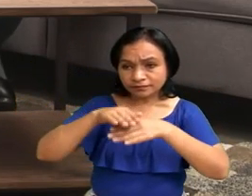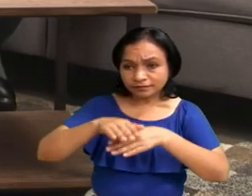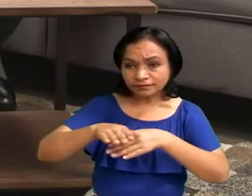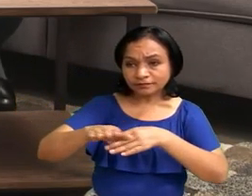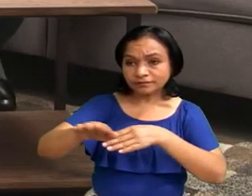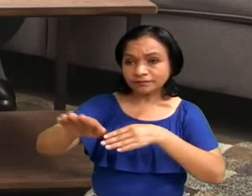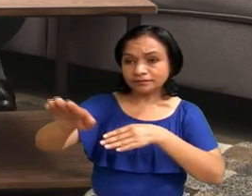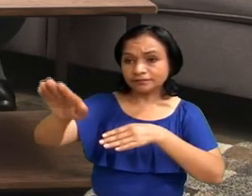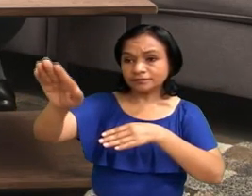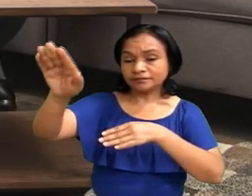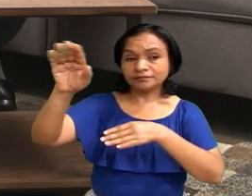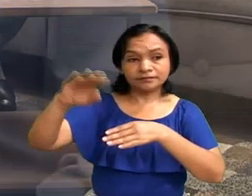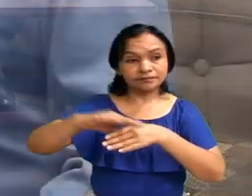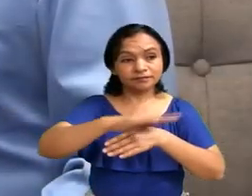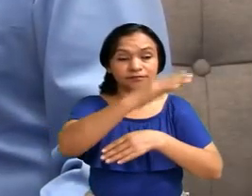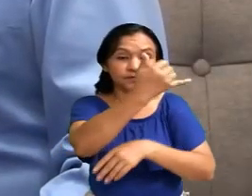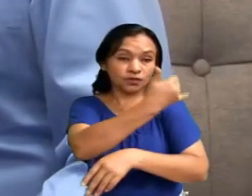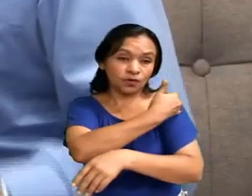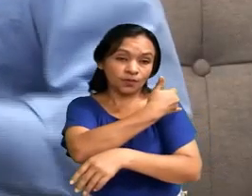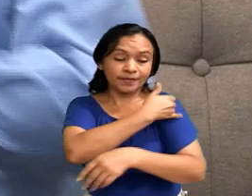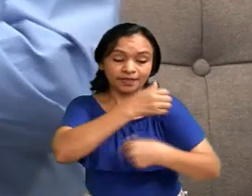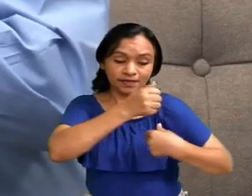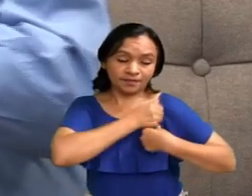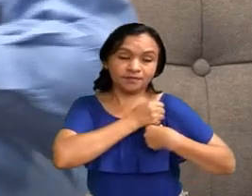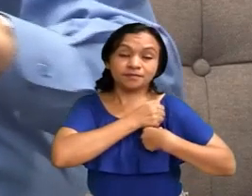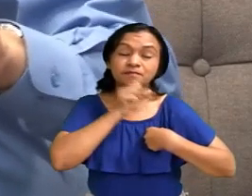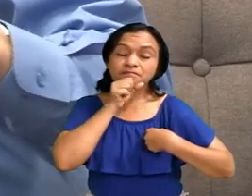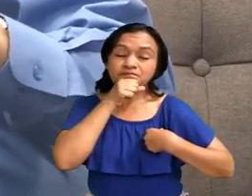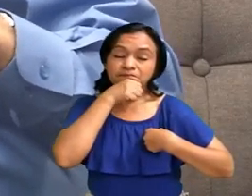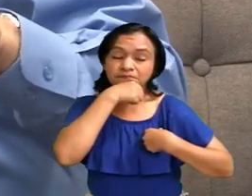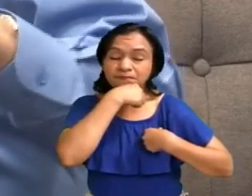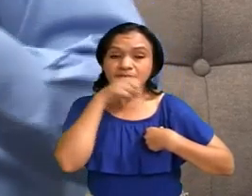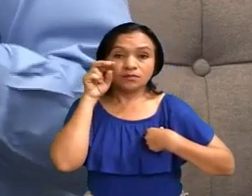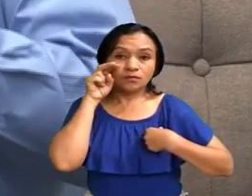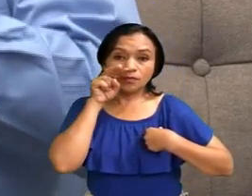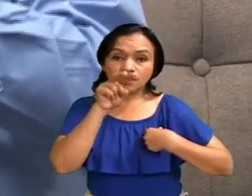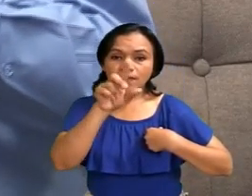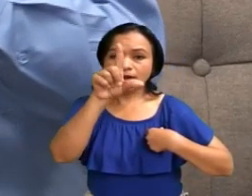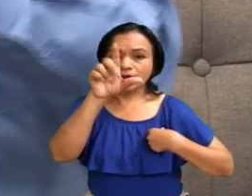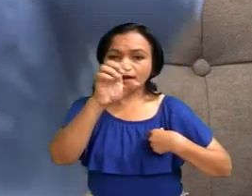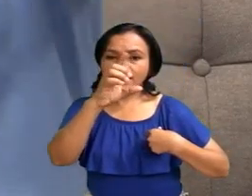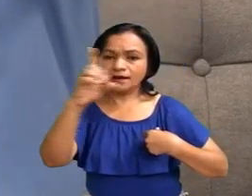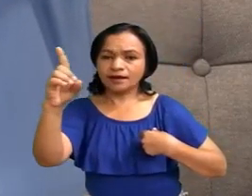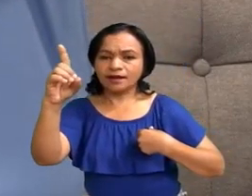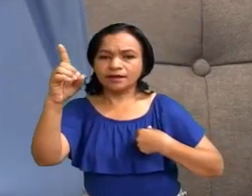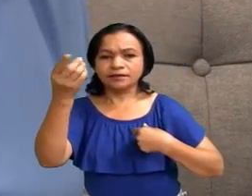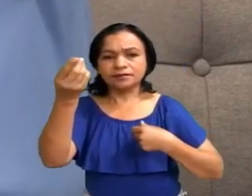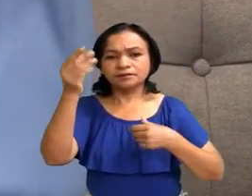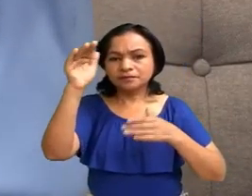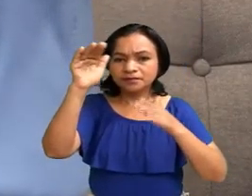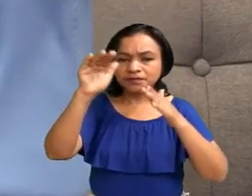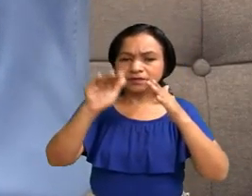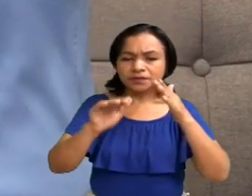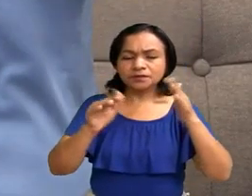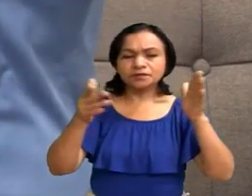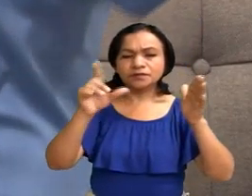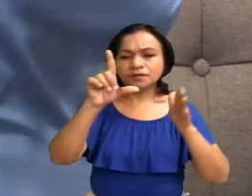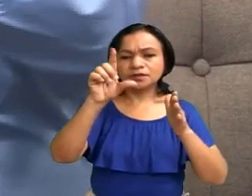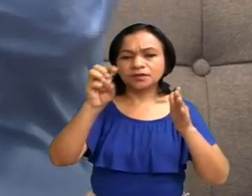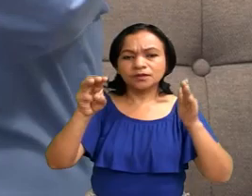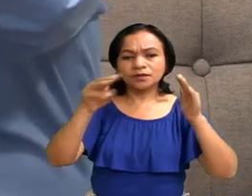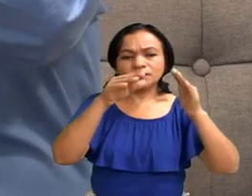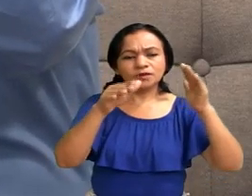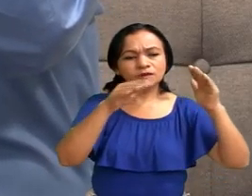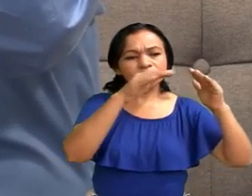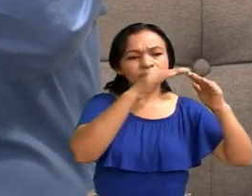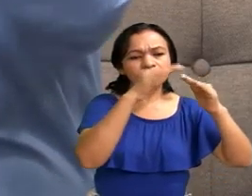y ves hacia donde era el hospital militar, vas a ver solo LED, puras luminarias LED, tanto en la loma de Tizcapa como en